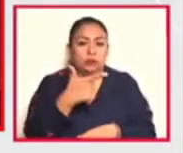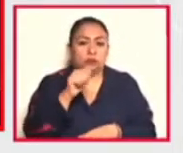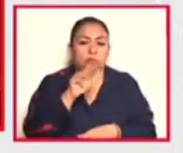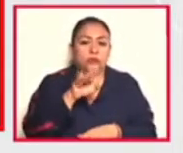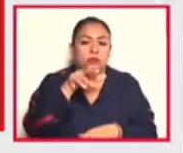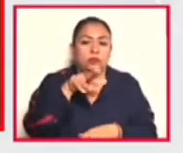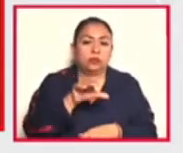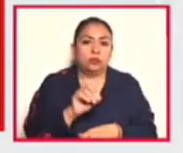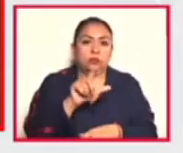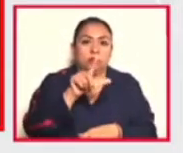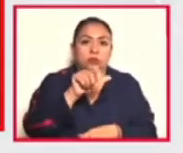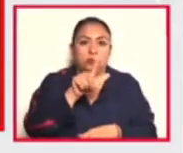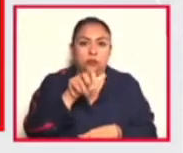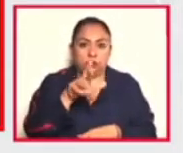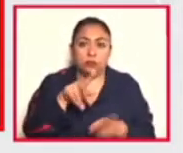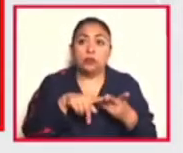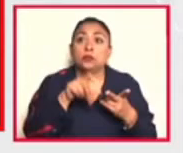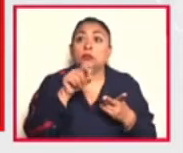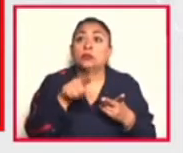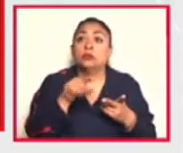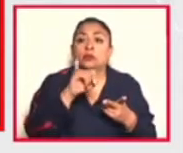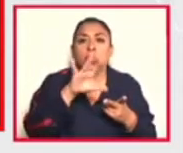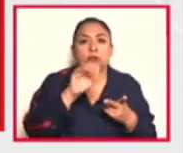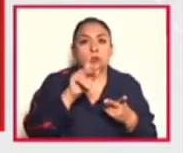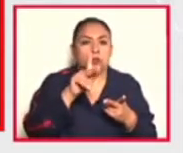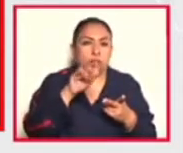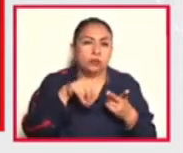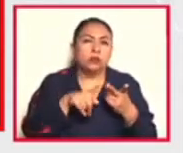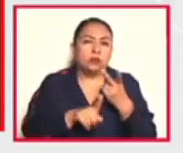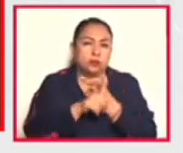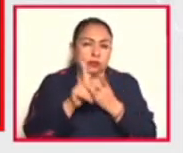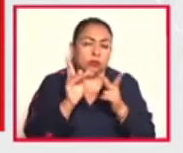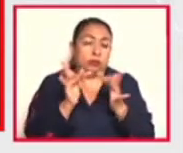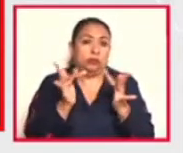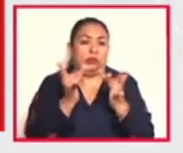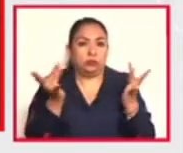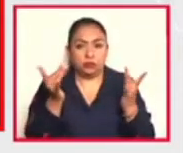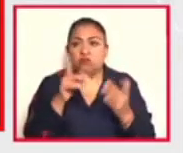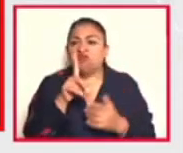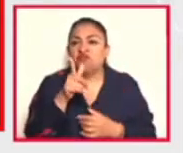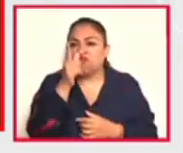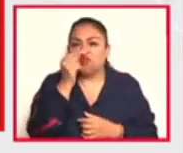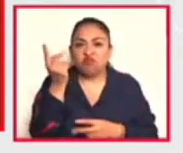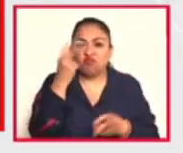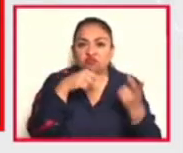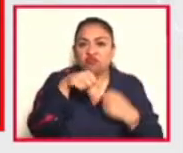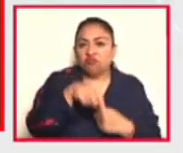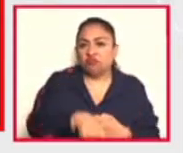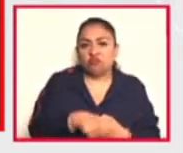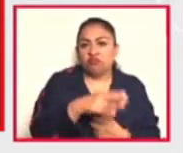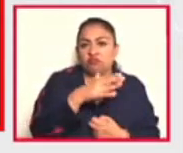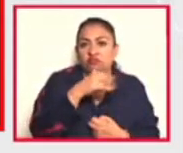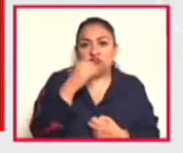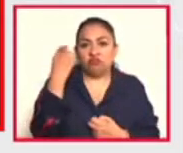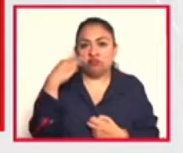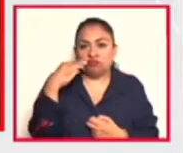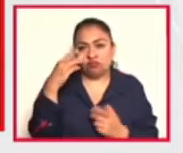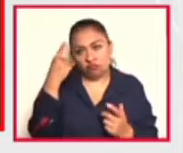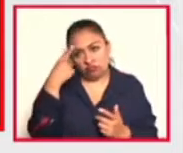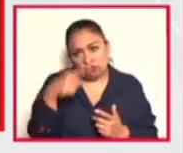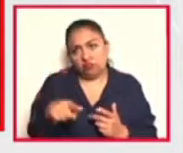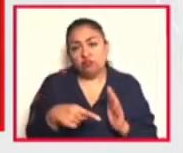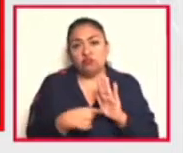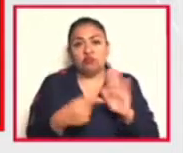Rodríguez, también Nico Pereda, ahí con unos problemas de conexión, y bueno, ya no pudieron llegar aquí a Morelia para